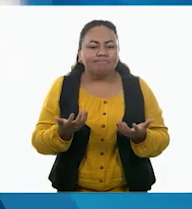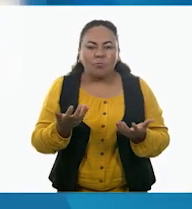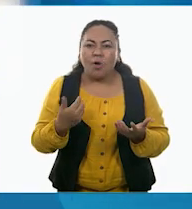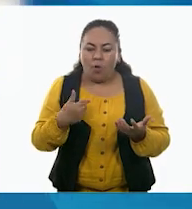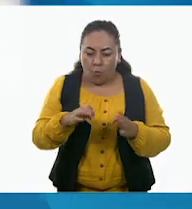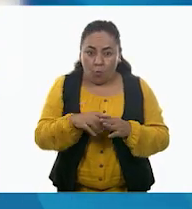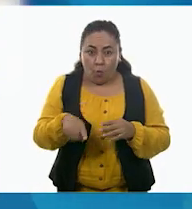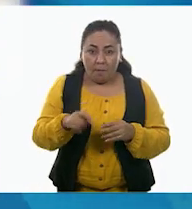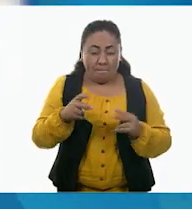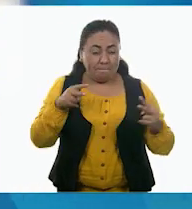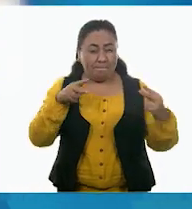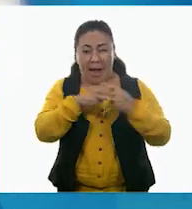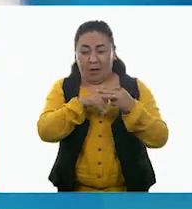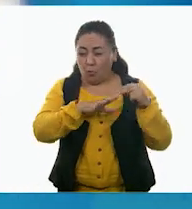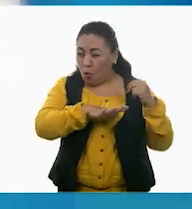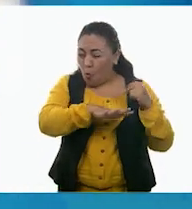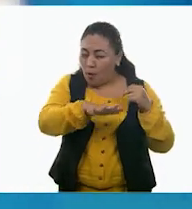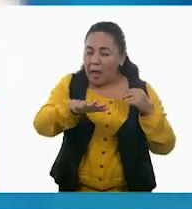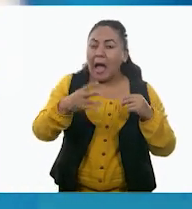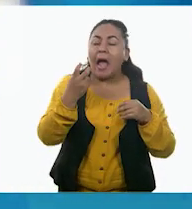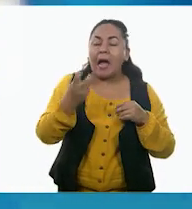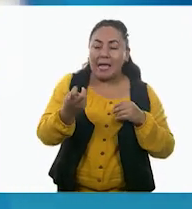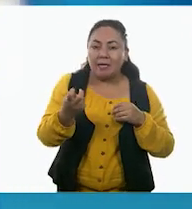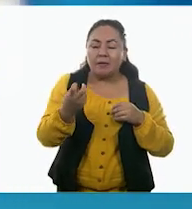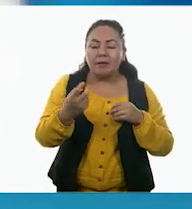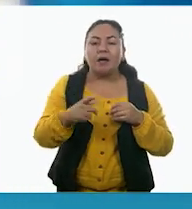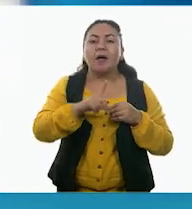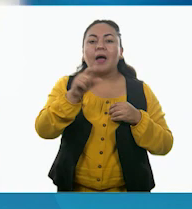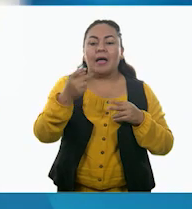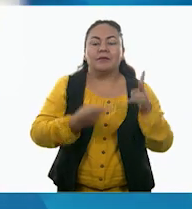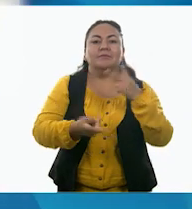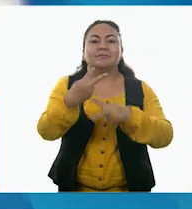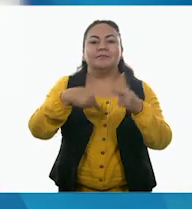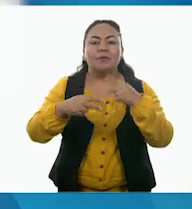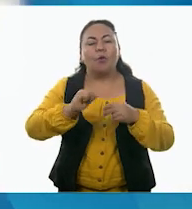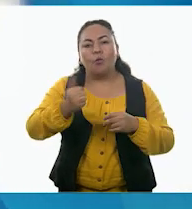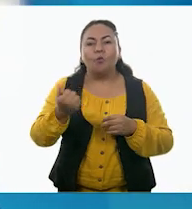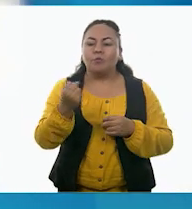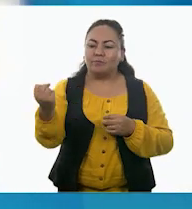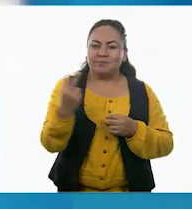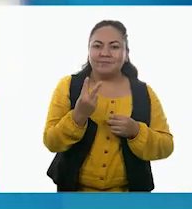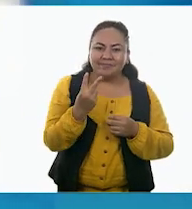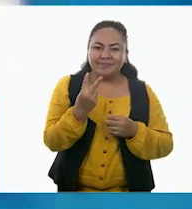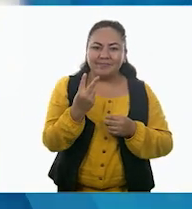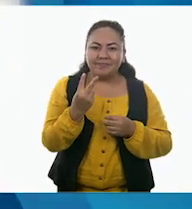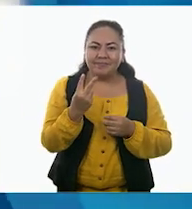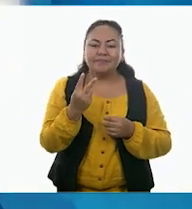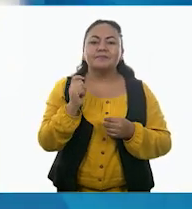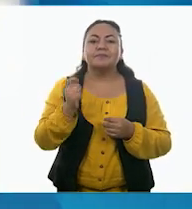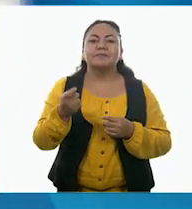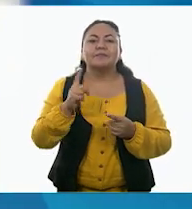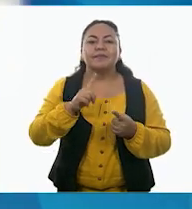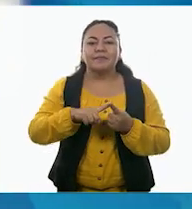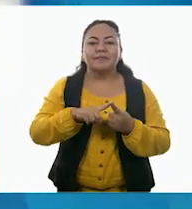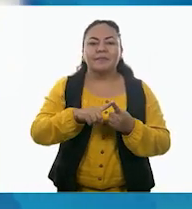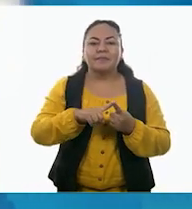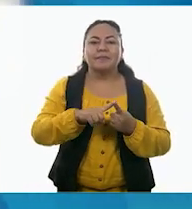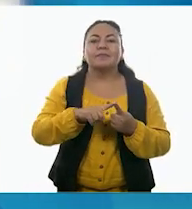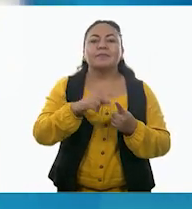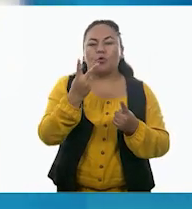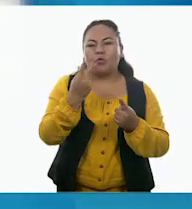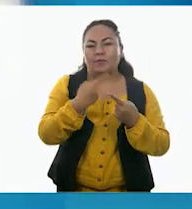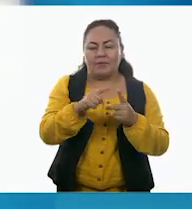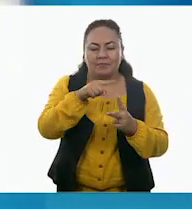pelear contra todos. Y es ahí donde llegan estos otros dos personajes, el Omebeche y el